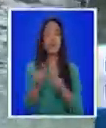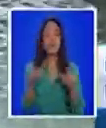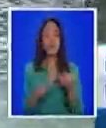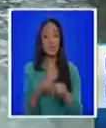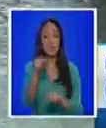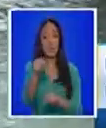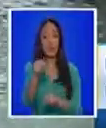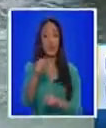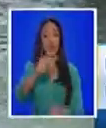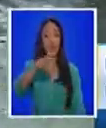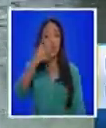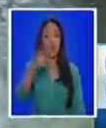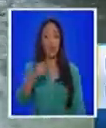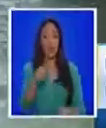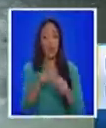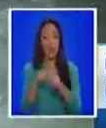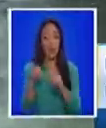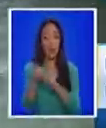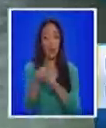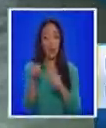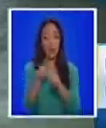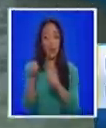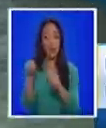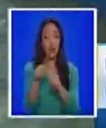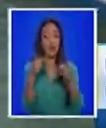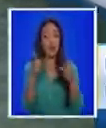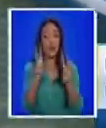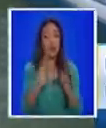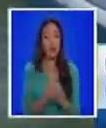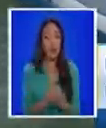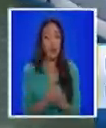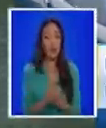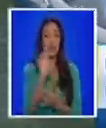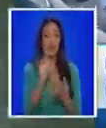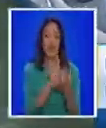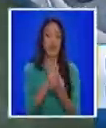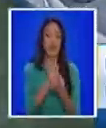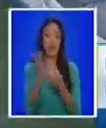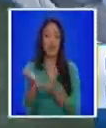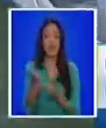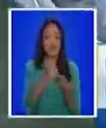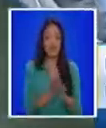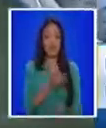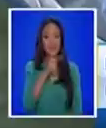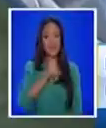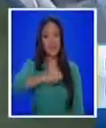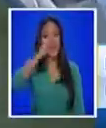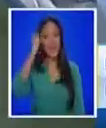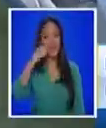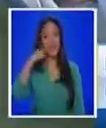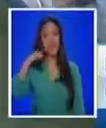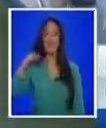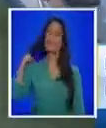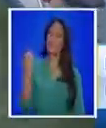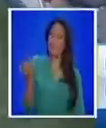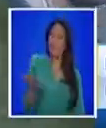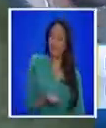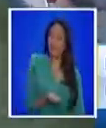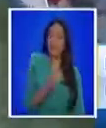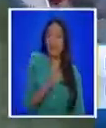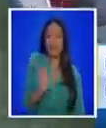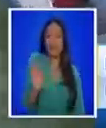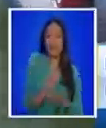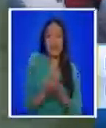lugar, Chiriyepu ahí. Codo a codo. Vamos a recibir a los ganadores que están por aquí, ya